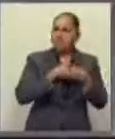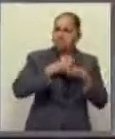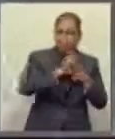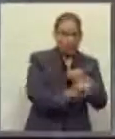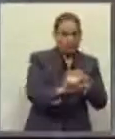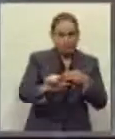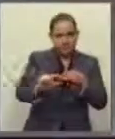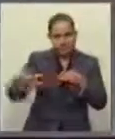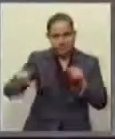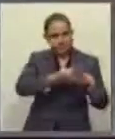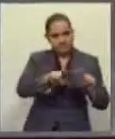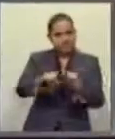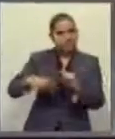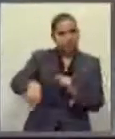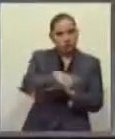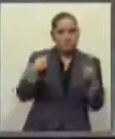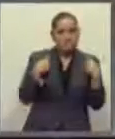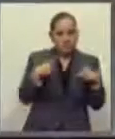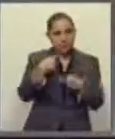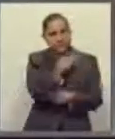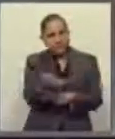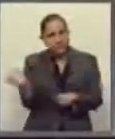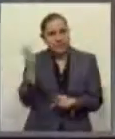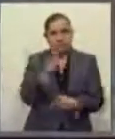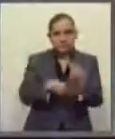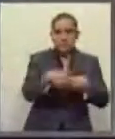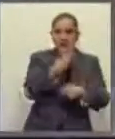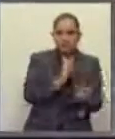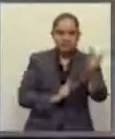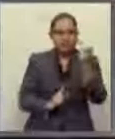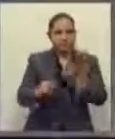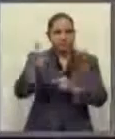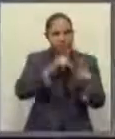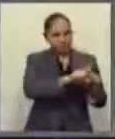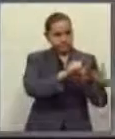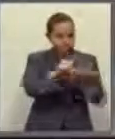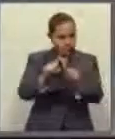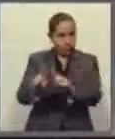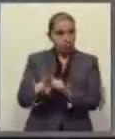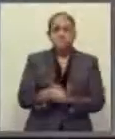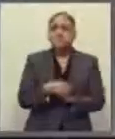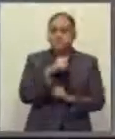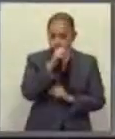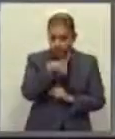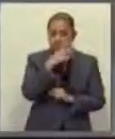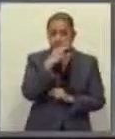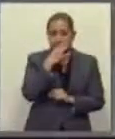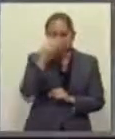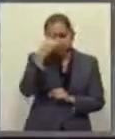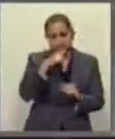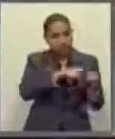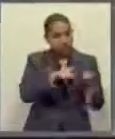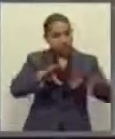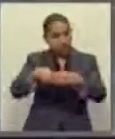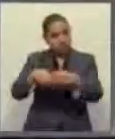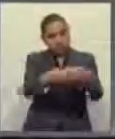sector de pequeños productores agropecuarios. En el proceso de dictaminación de la minuta en la Comisión